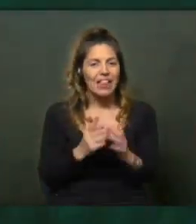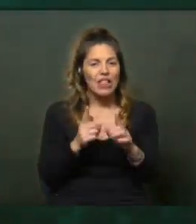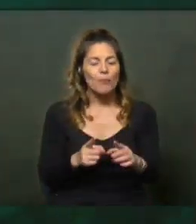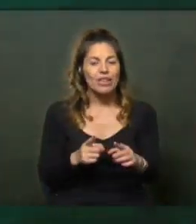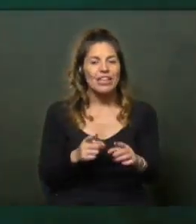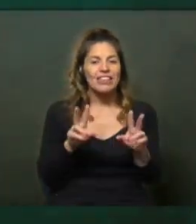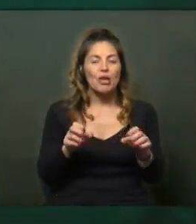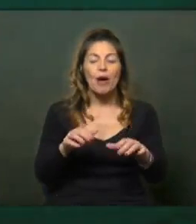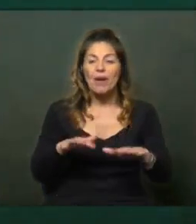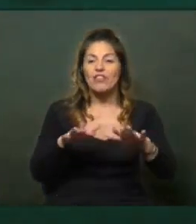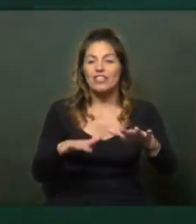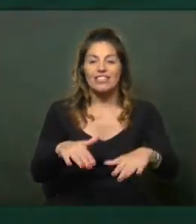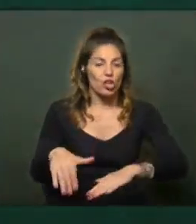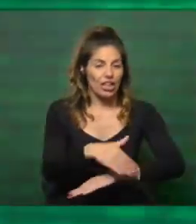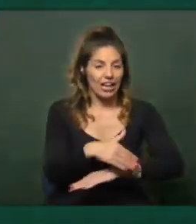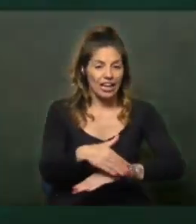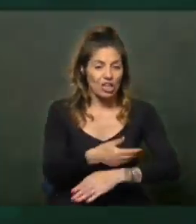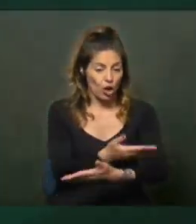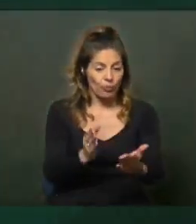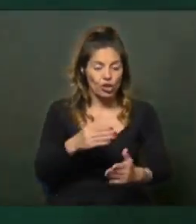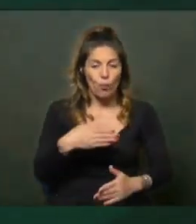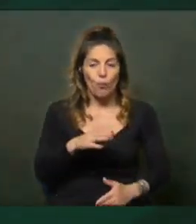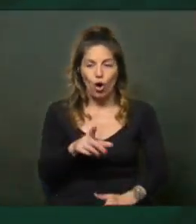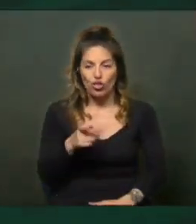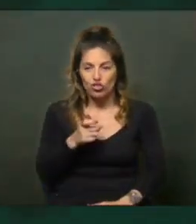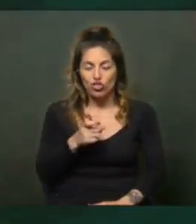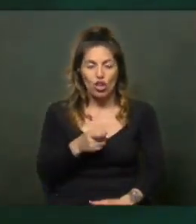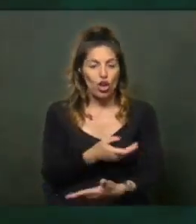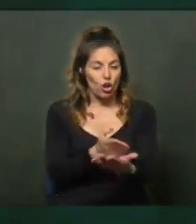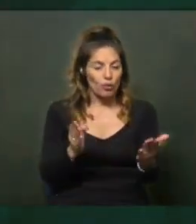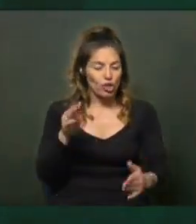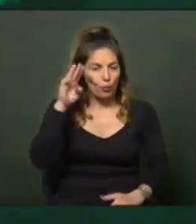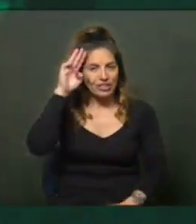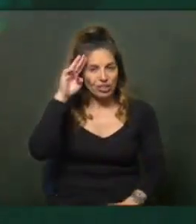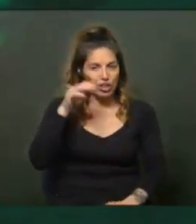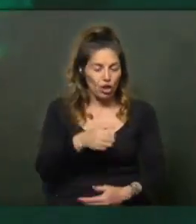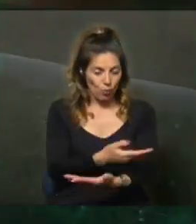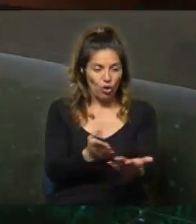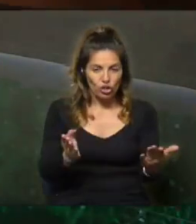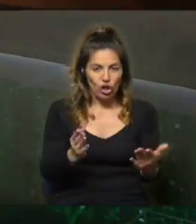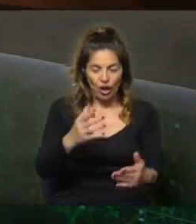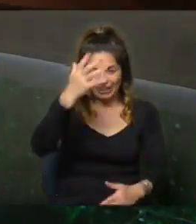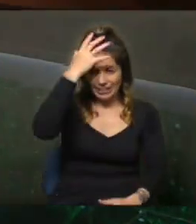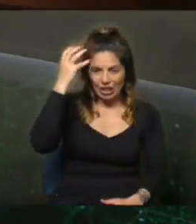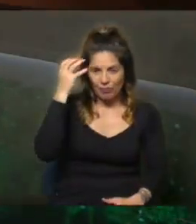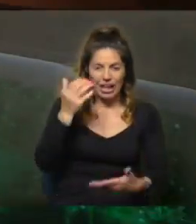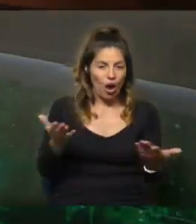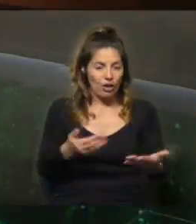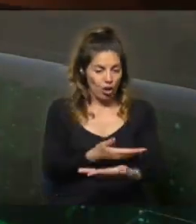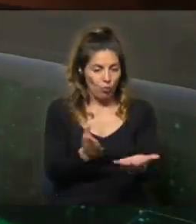manifestación en la calle lo mostró Box lo mostró el bolsonarismo lo mostraron Los partidarios de Trump ahora lo muestran Los partidarios de